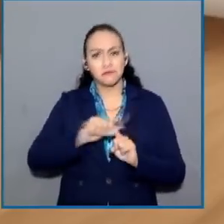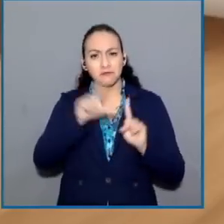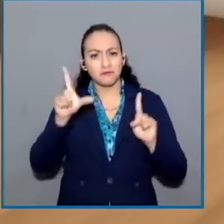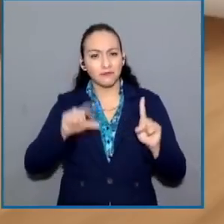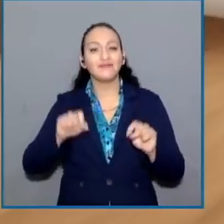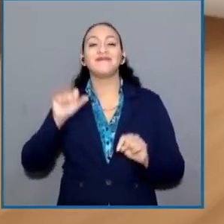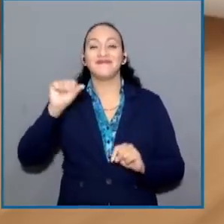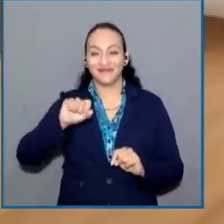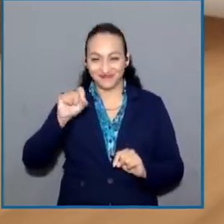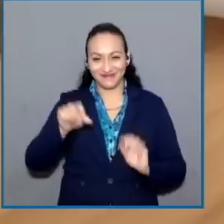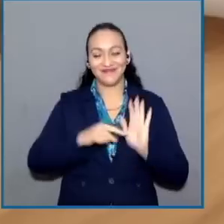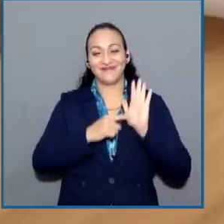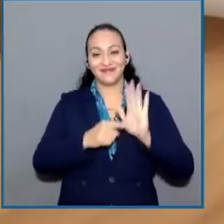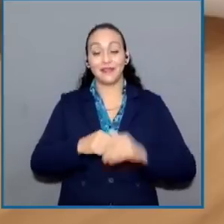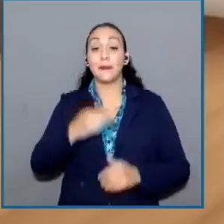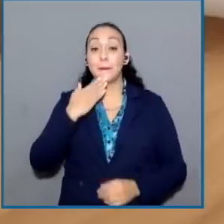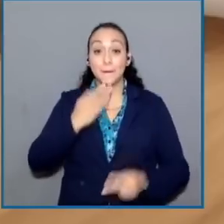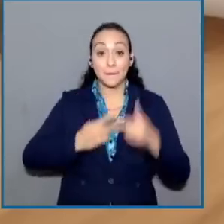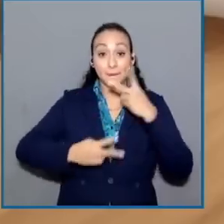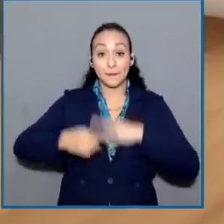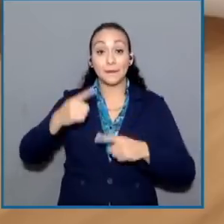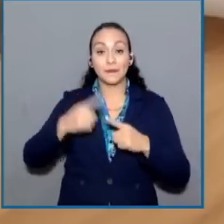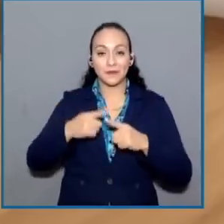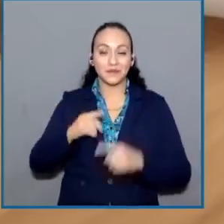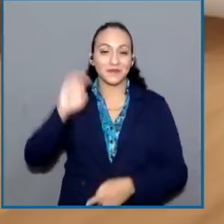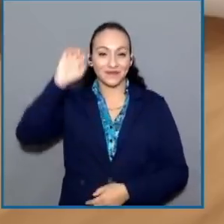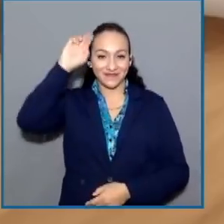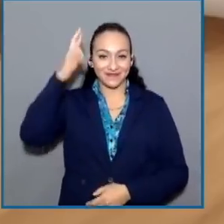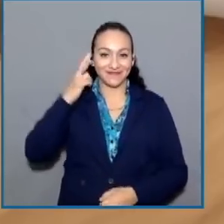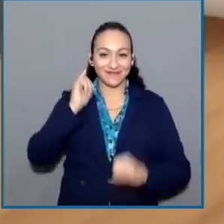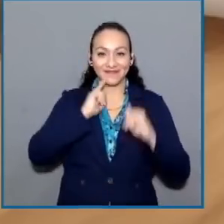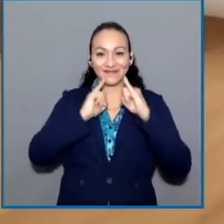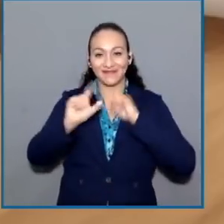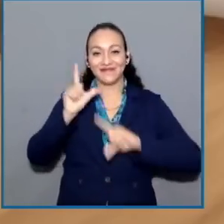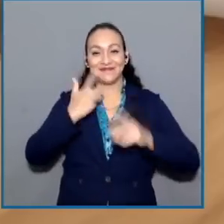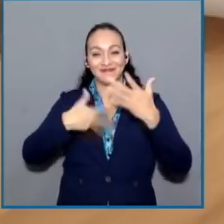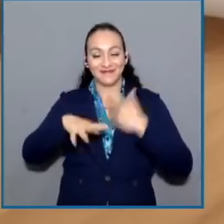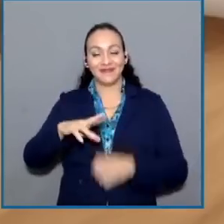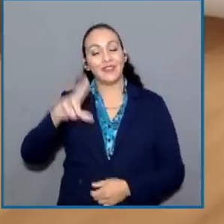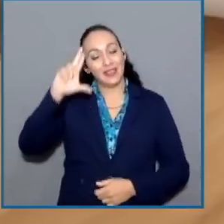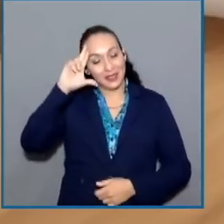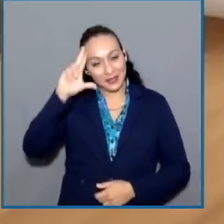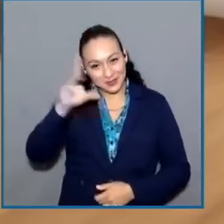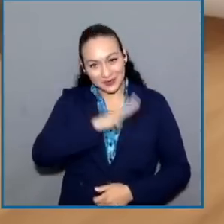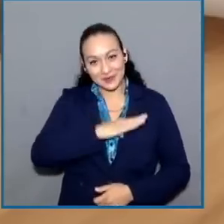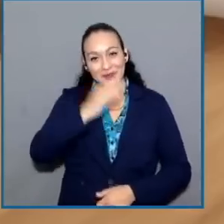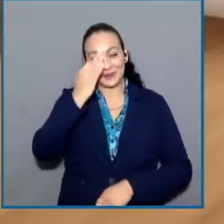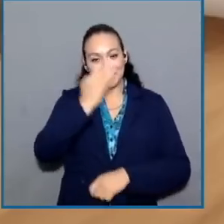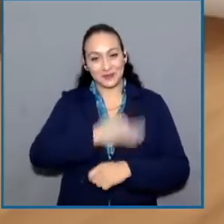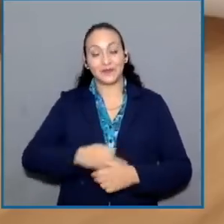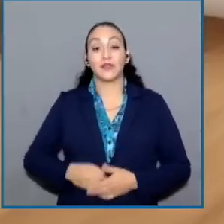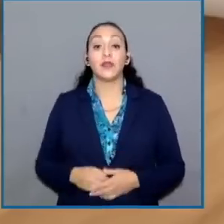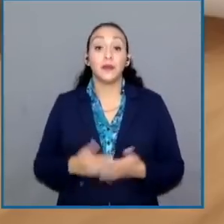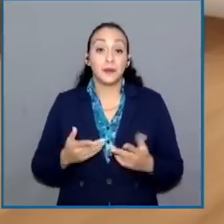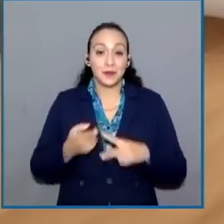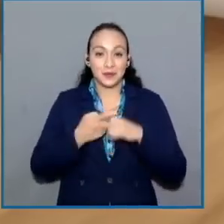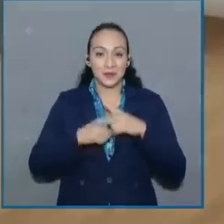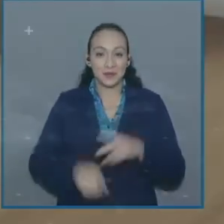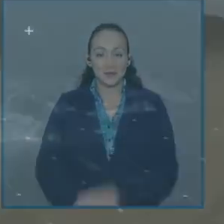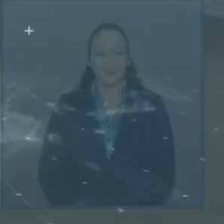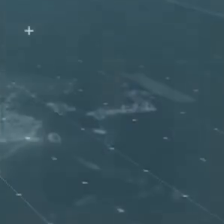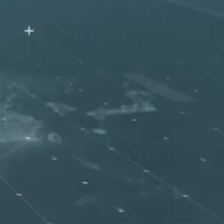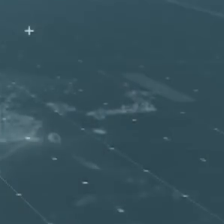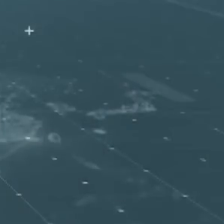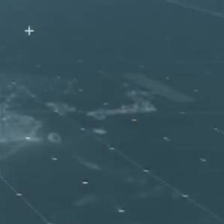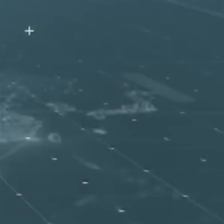la bienvenida a Osiris Rostro, quien nos acompaña en la interpretación en lengua de señas mexicana. Comenzamos.